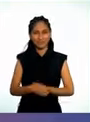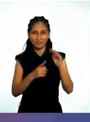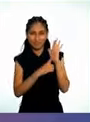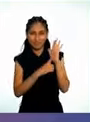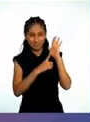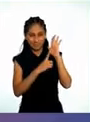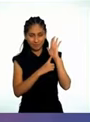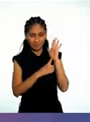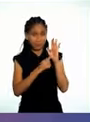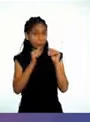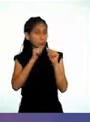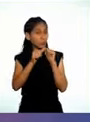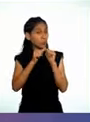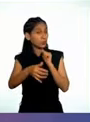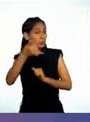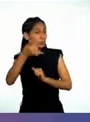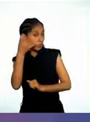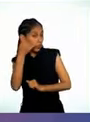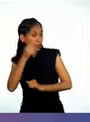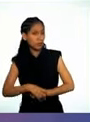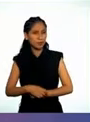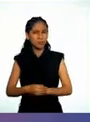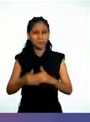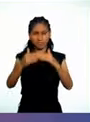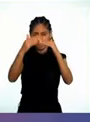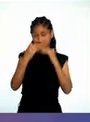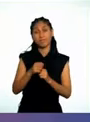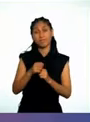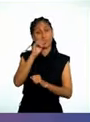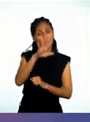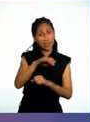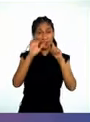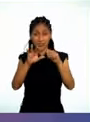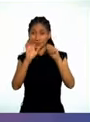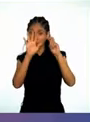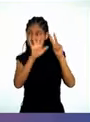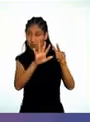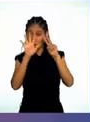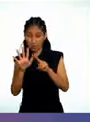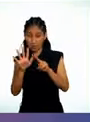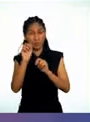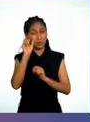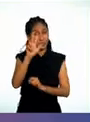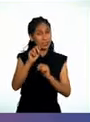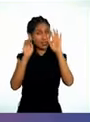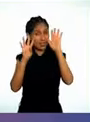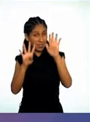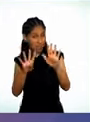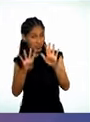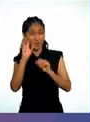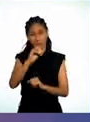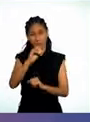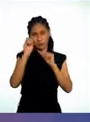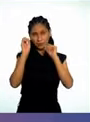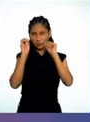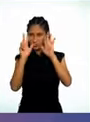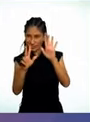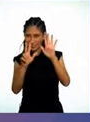telephone number five six seven seven free a ser online